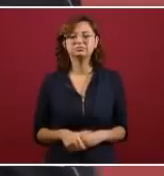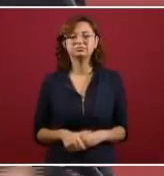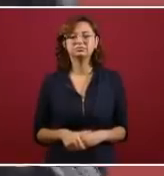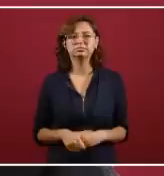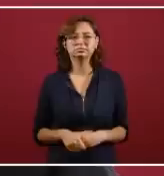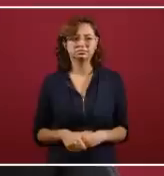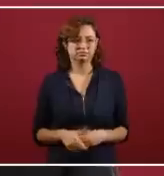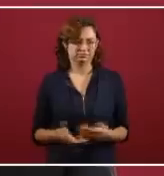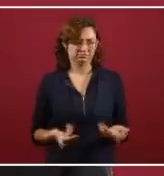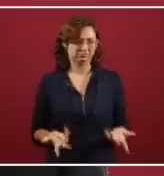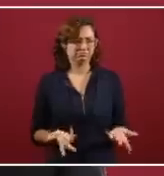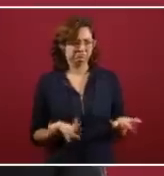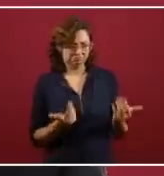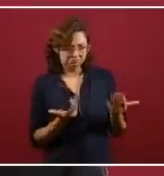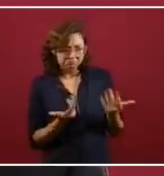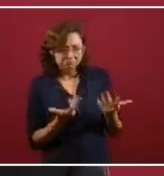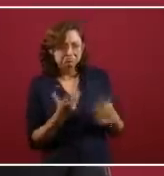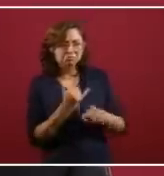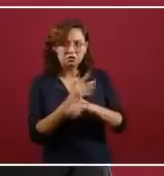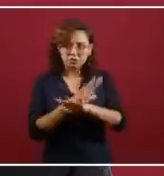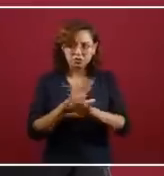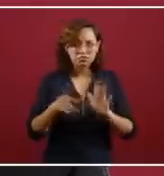que den a conocer, pues.